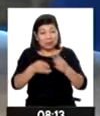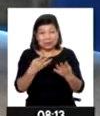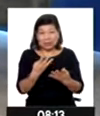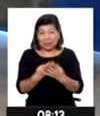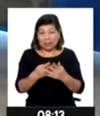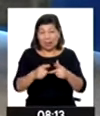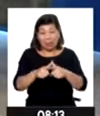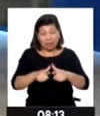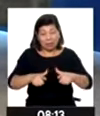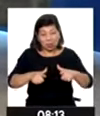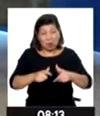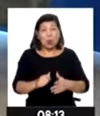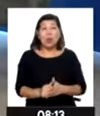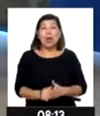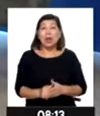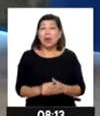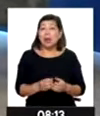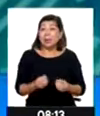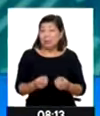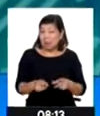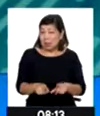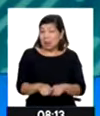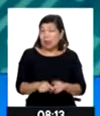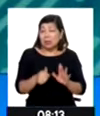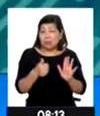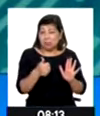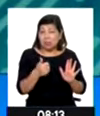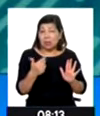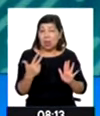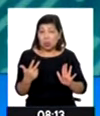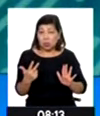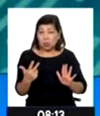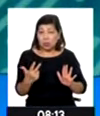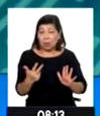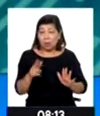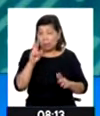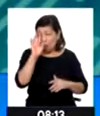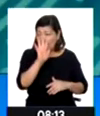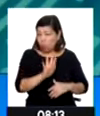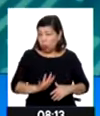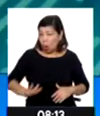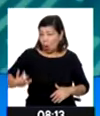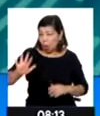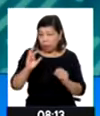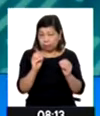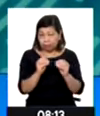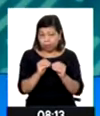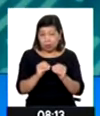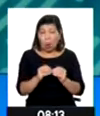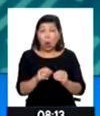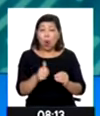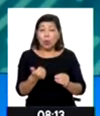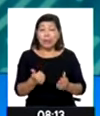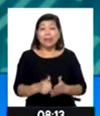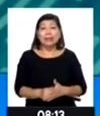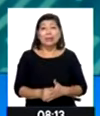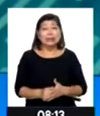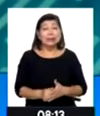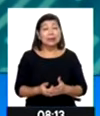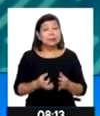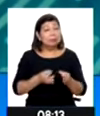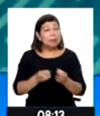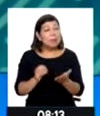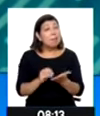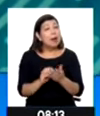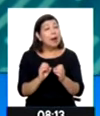en los diferentes penales de nuestro país, tenemos entendido que son 68 a nivel nacional, y otras condiciones que nos gustaría que usted nos pudiera